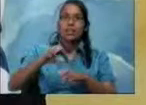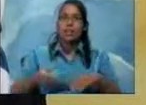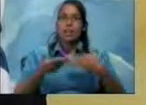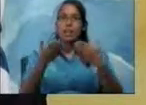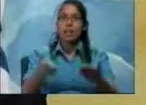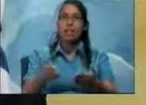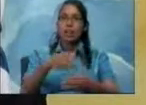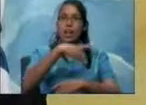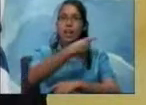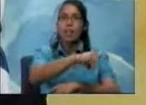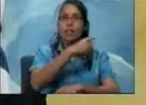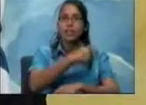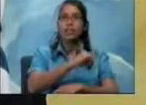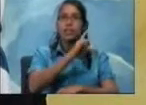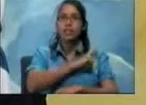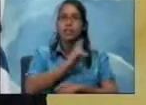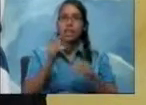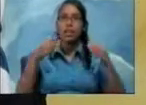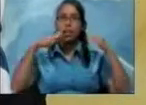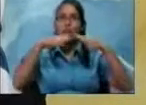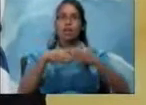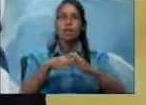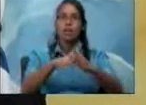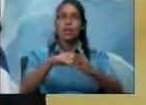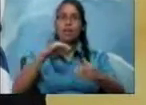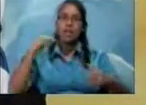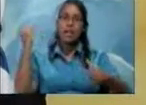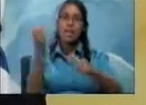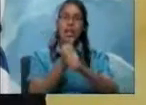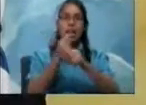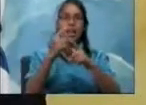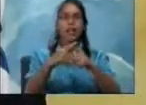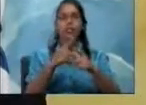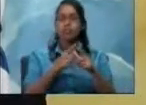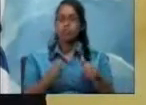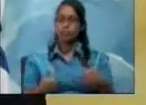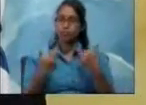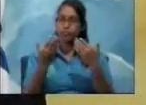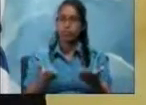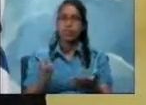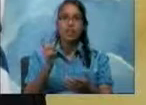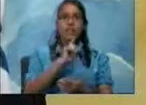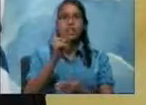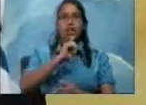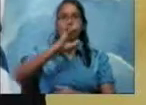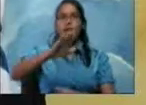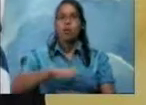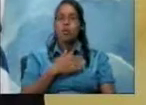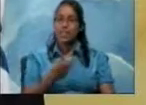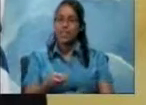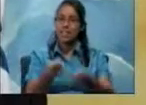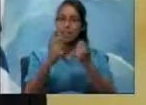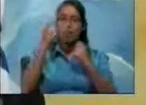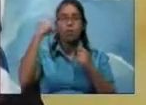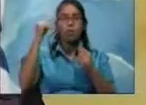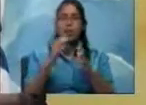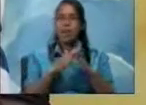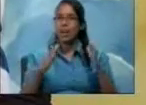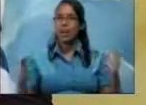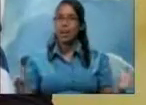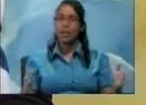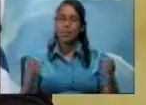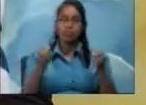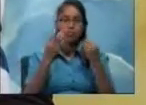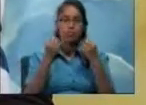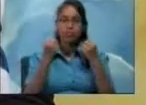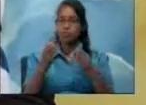a la derecha de La Barca Y hallaré entonces la echaron y ya no la podían sacar por la gran cantidad